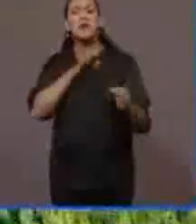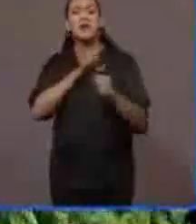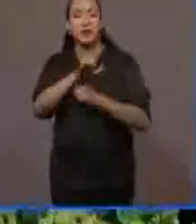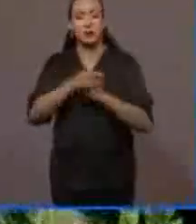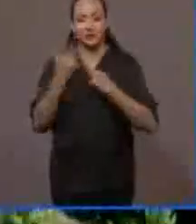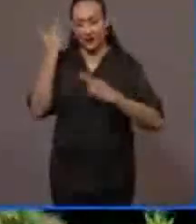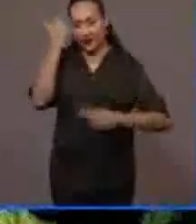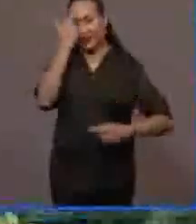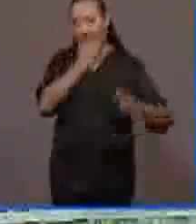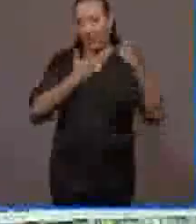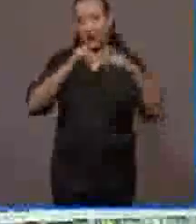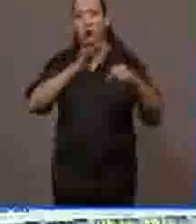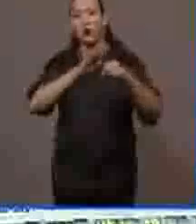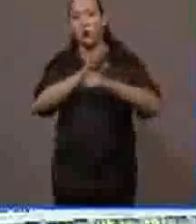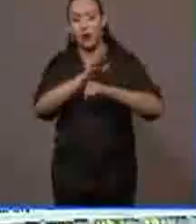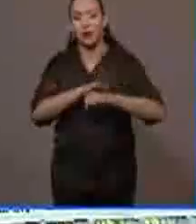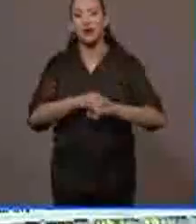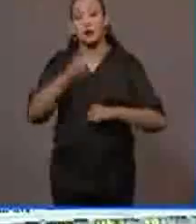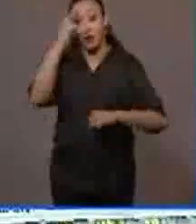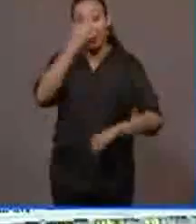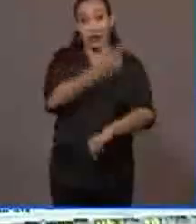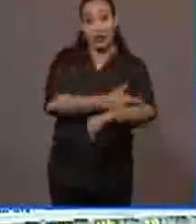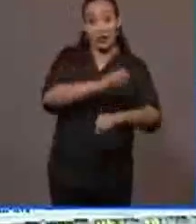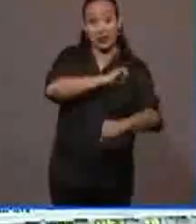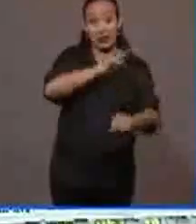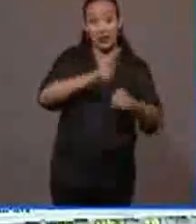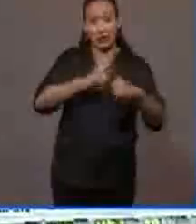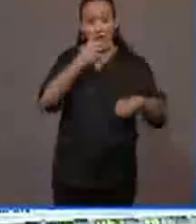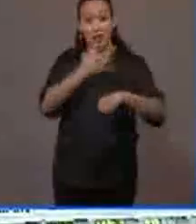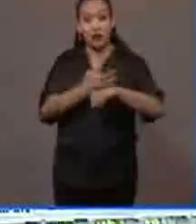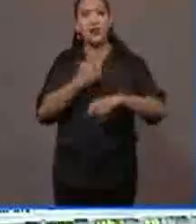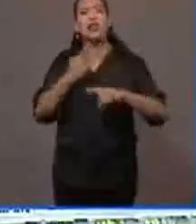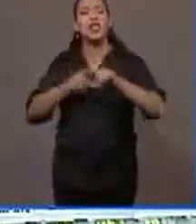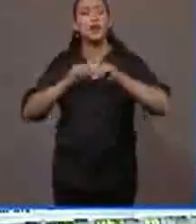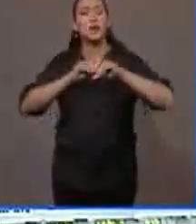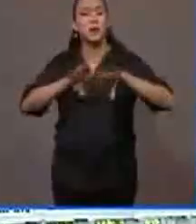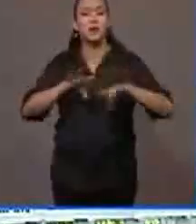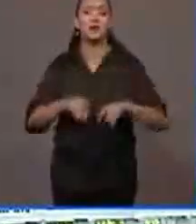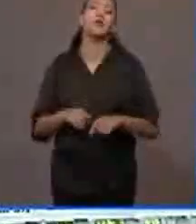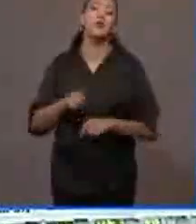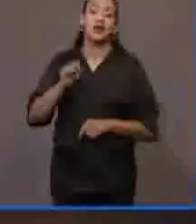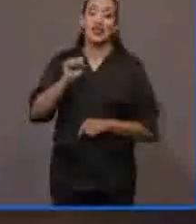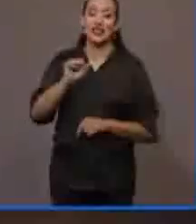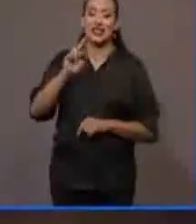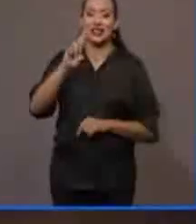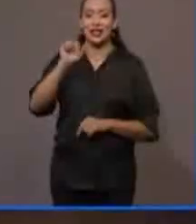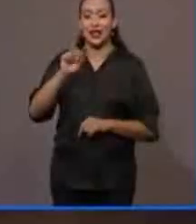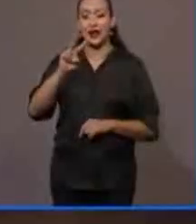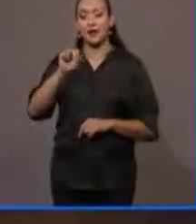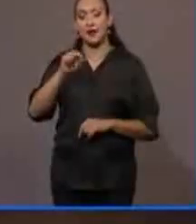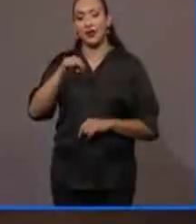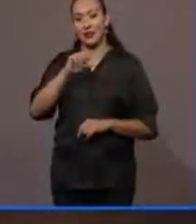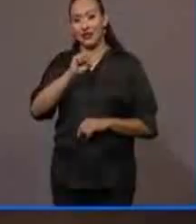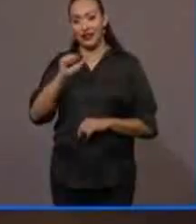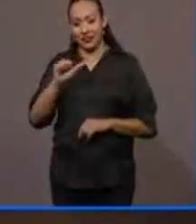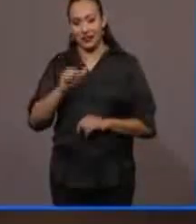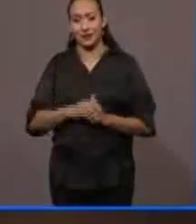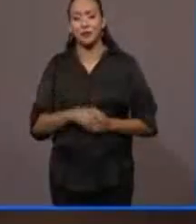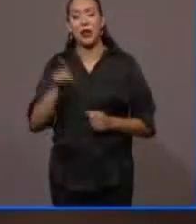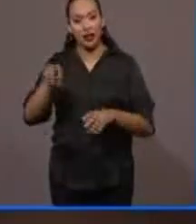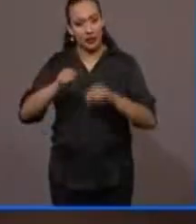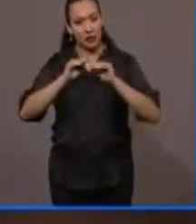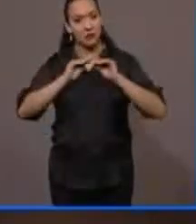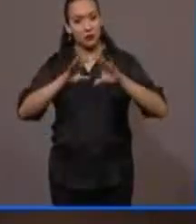propone resolver el recurso de revisión del procedimiento especial sancionador promovido por Sara Vanessa Cienfuegos